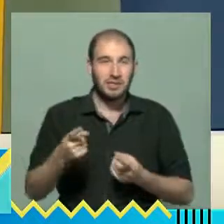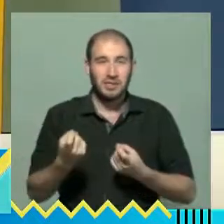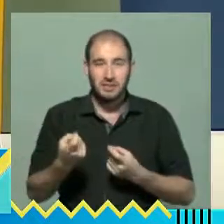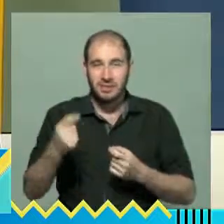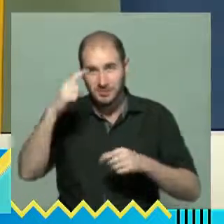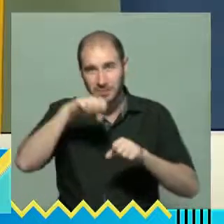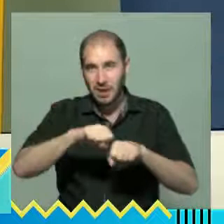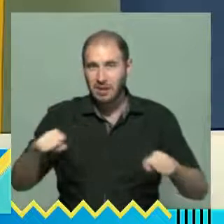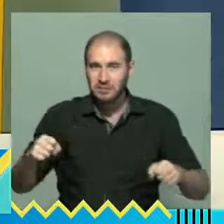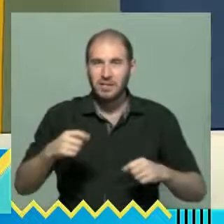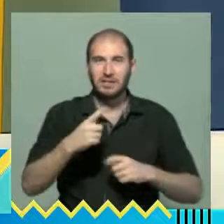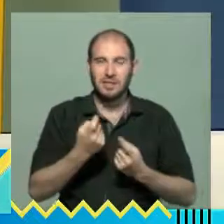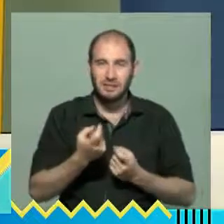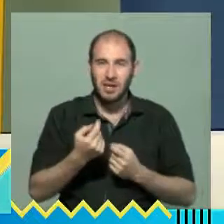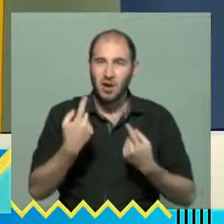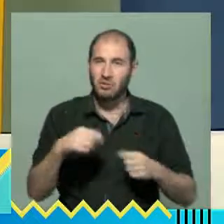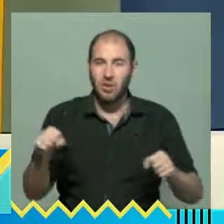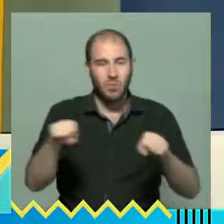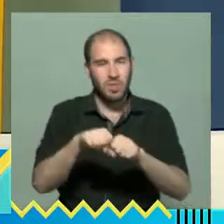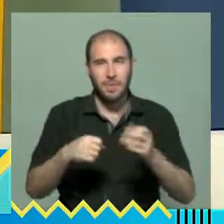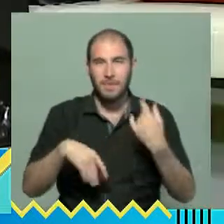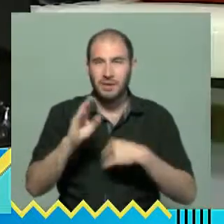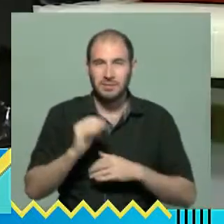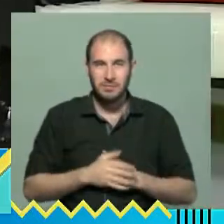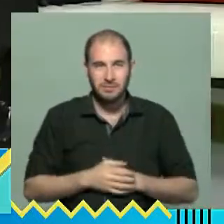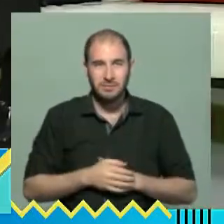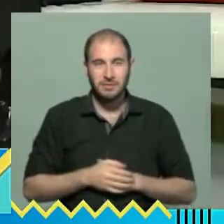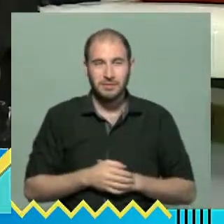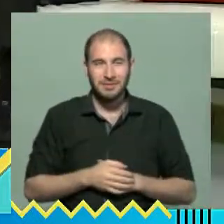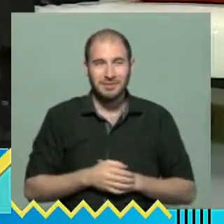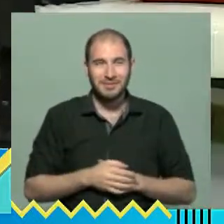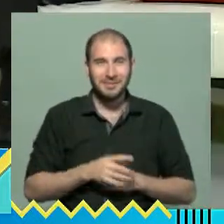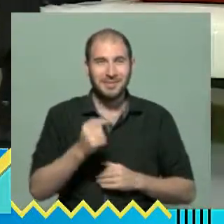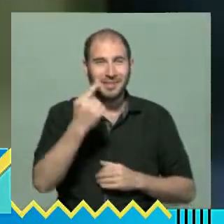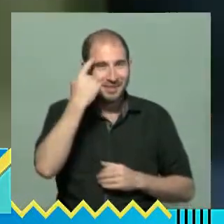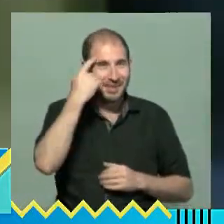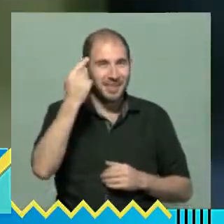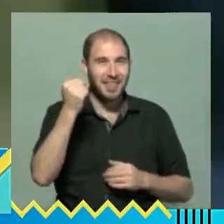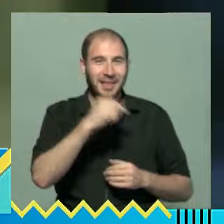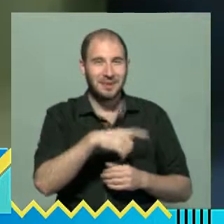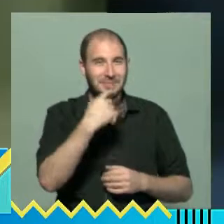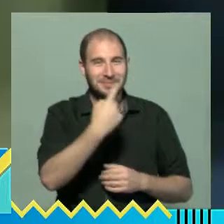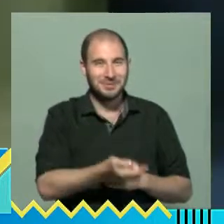de separarlos, cuando es la cosa más unida del cuerpo. Y bueno, entre los mitos, ya que aprovechamos y